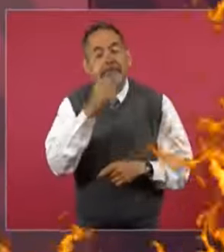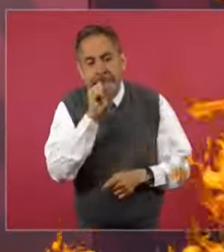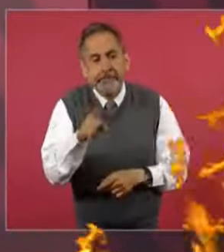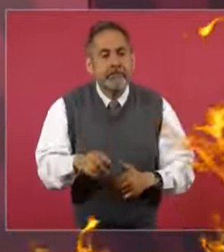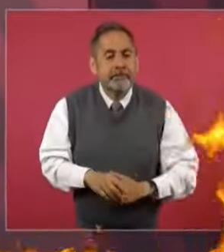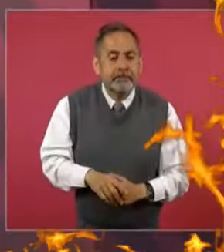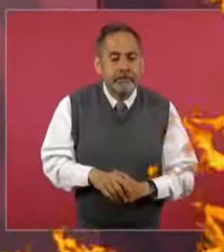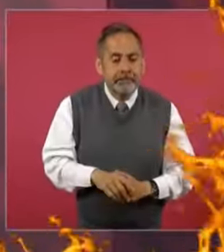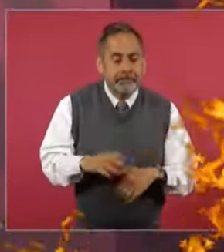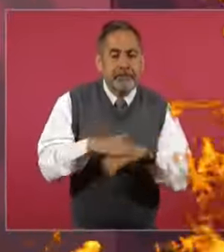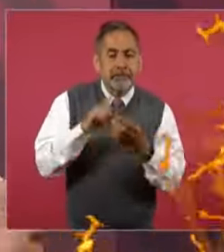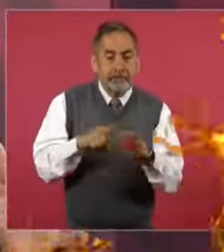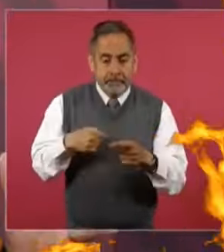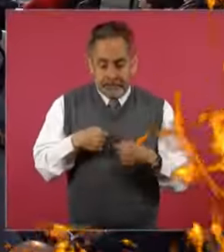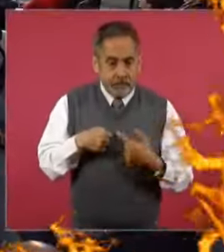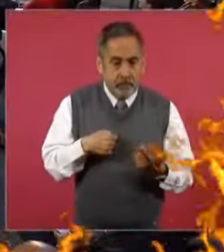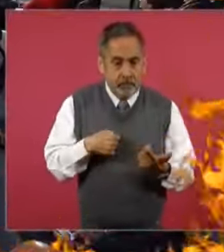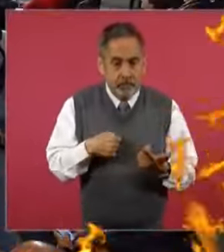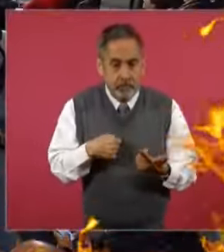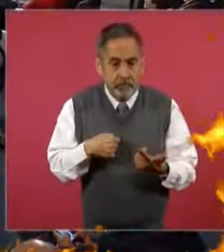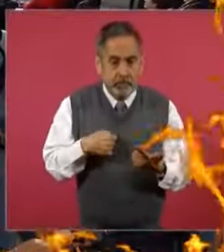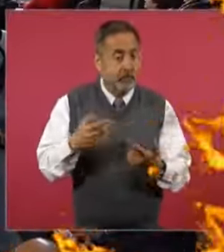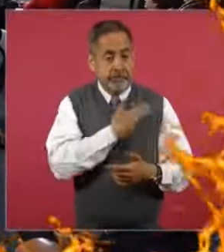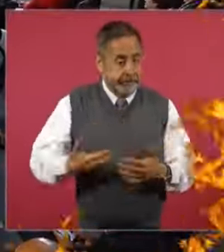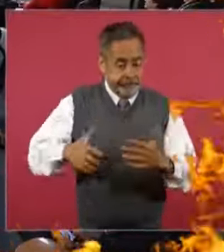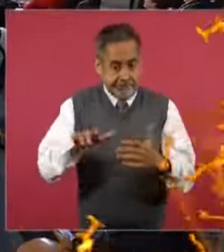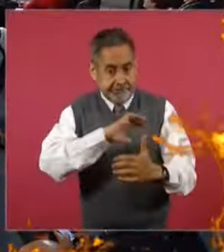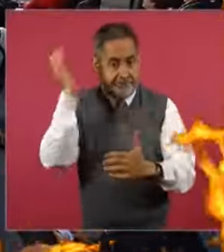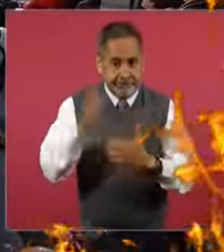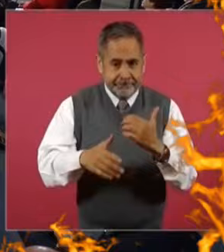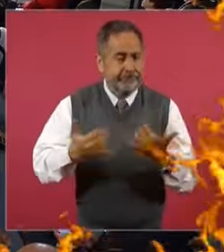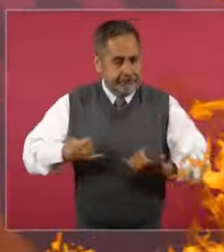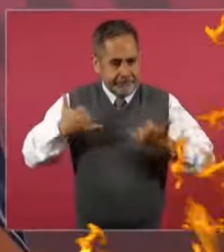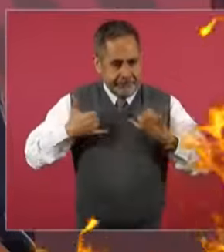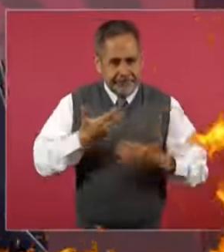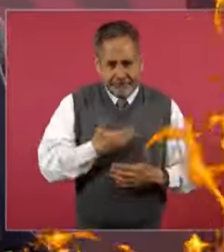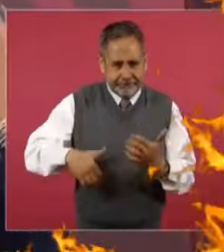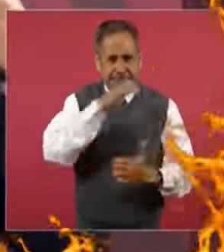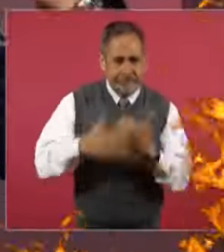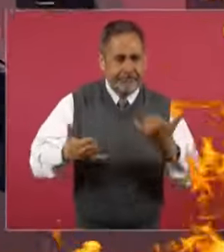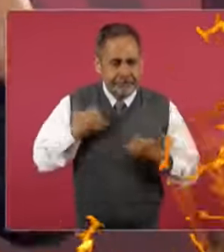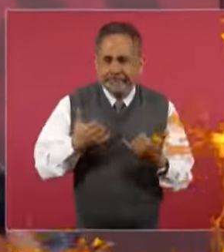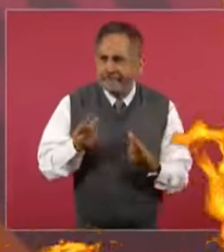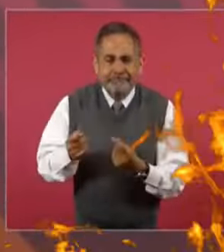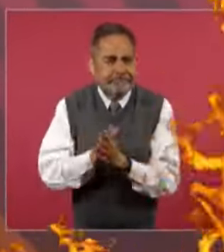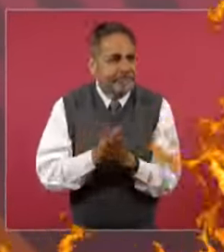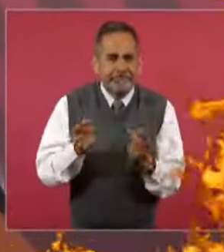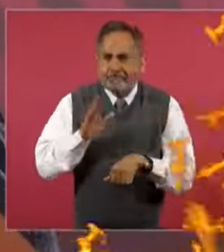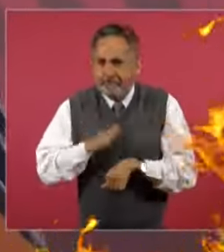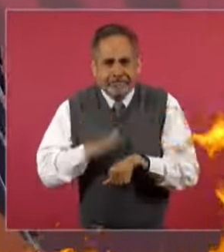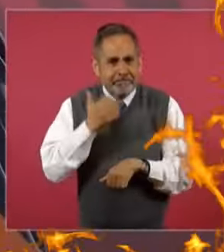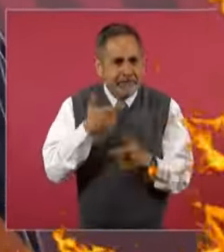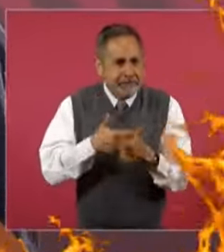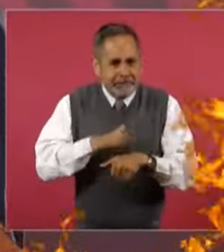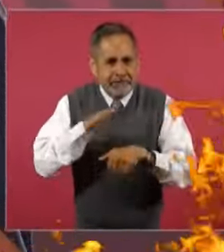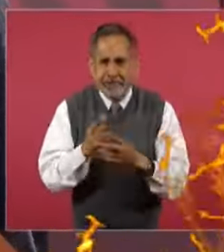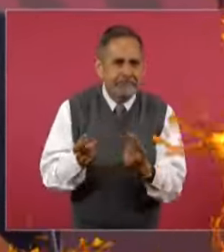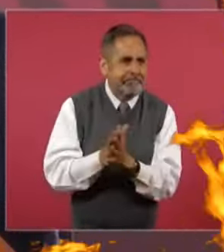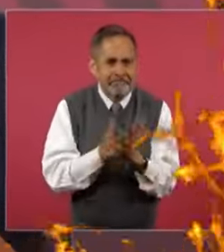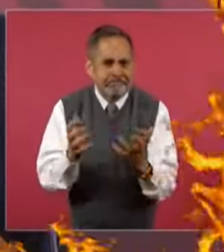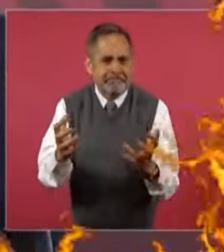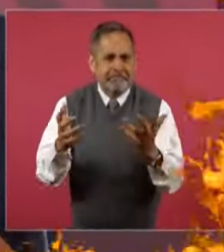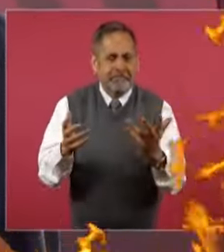cosas, porque cuando termina un presidente joven, pues siempre le queda, ¿no?, el